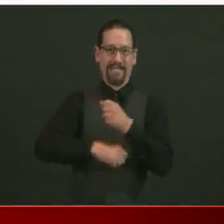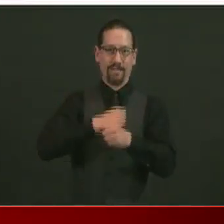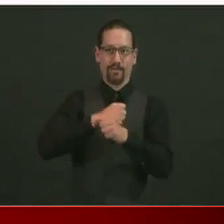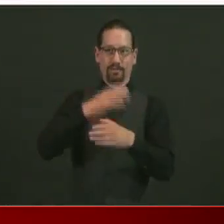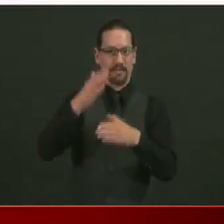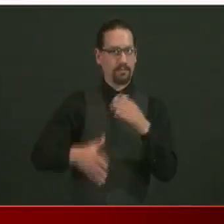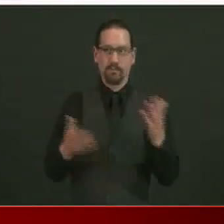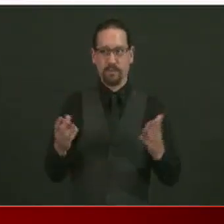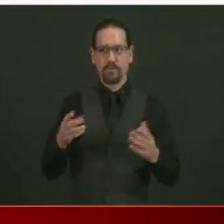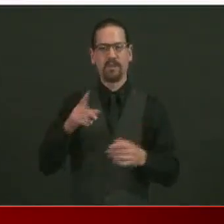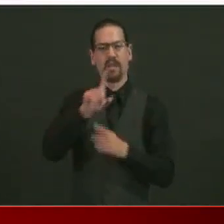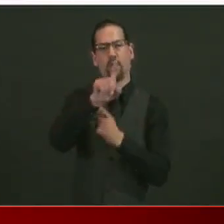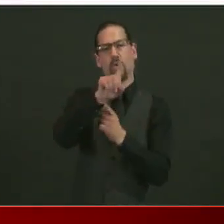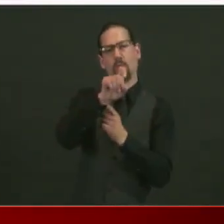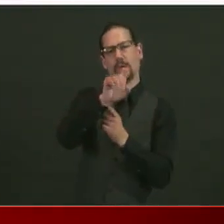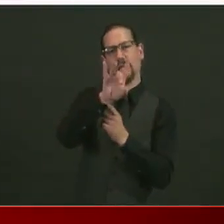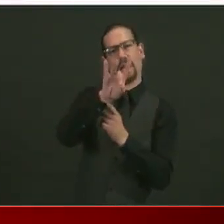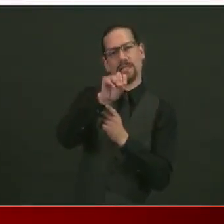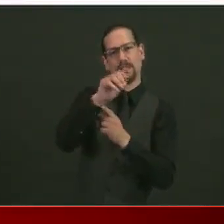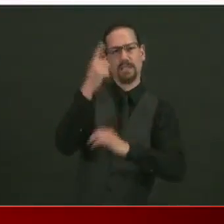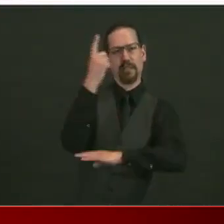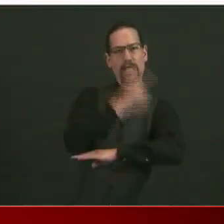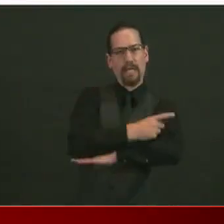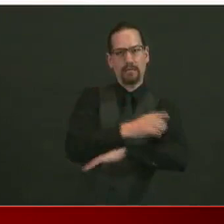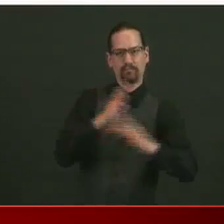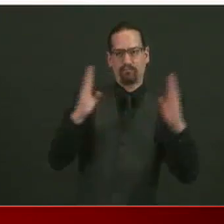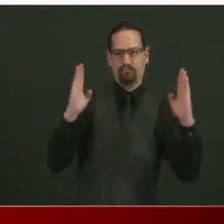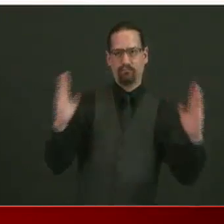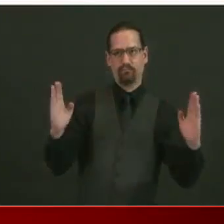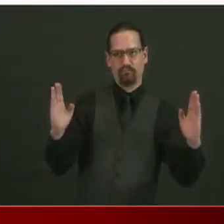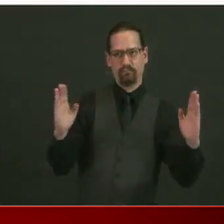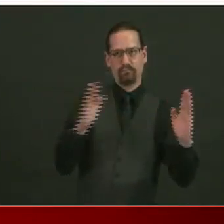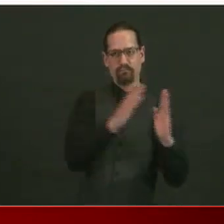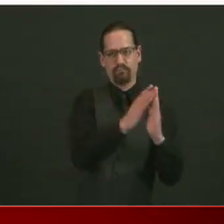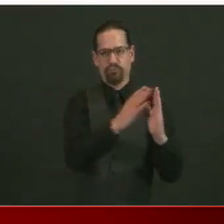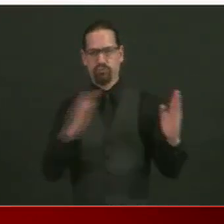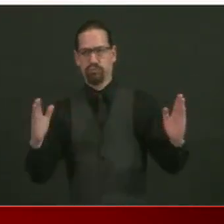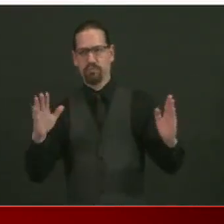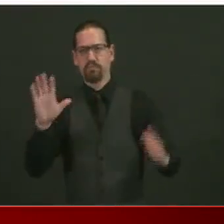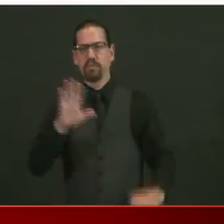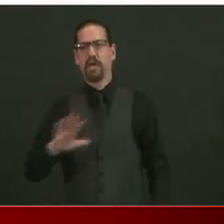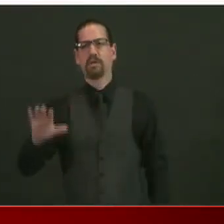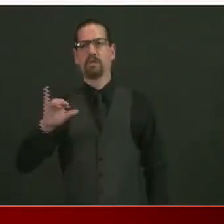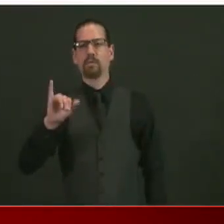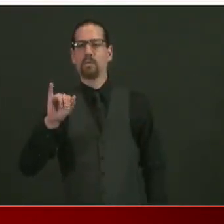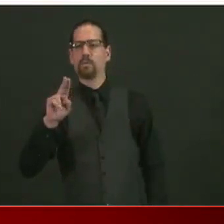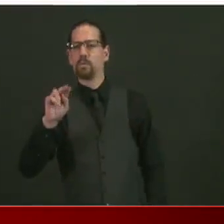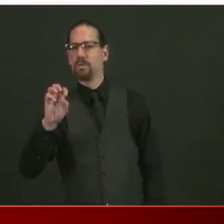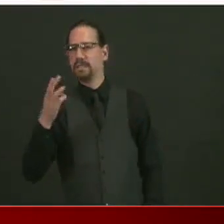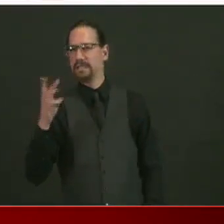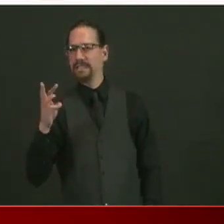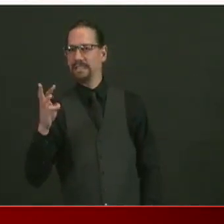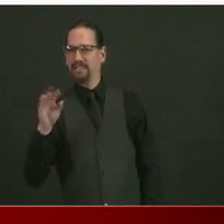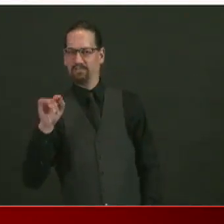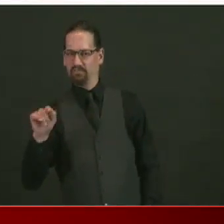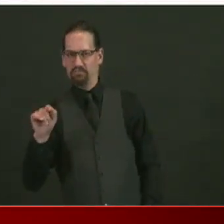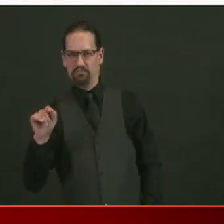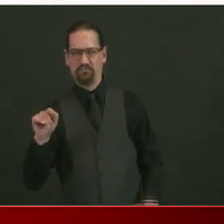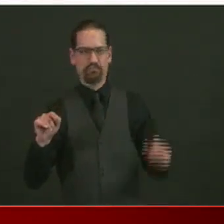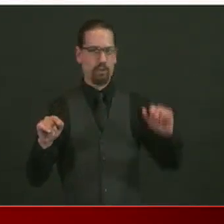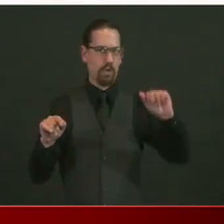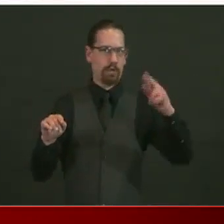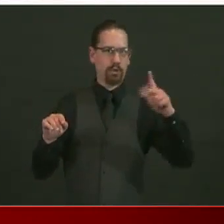instruction, which is expected to be around June 16th. Las escuelas van a acabar después